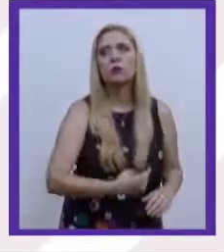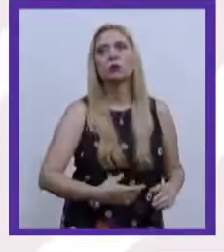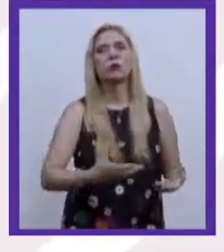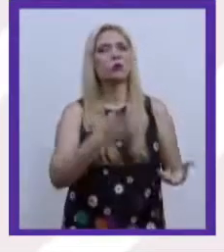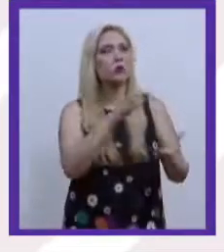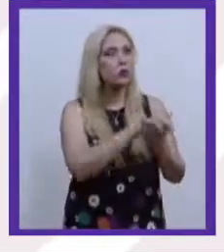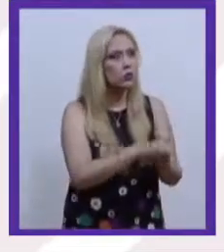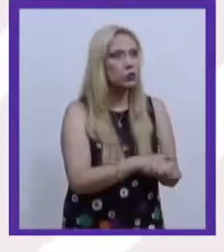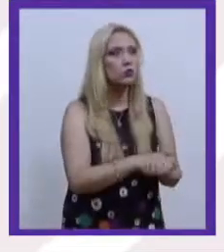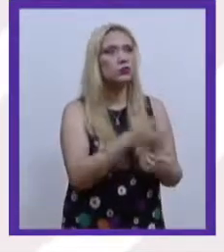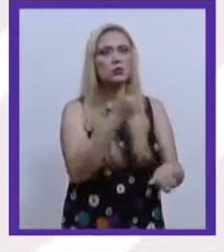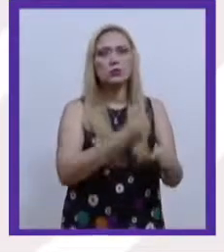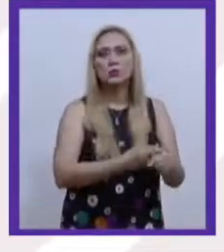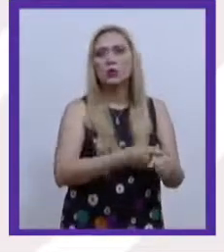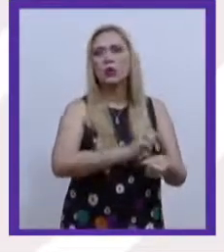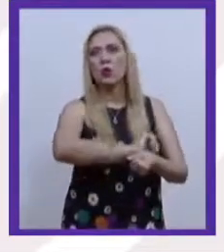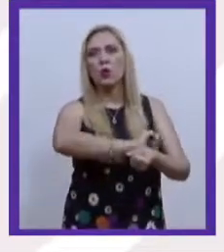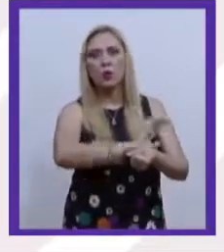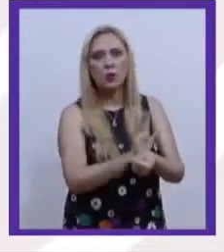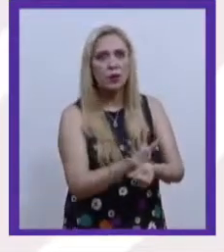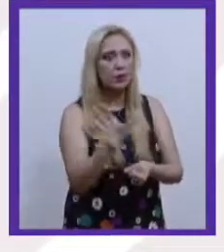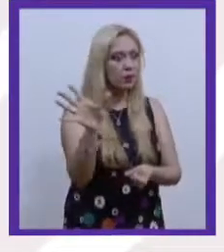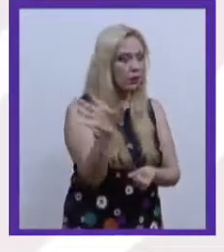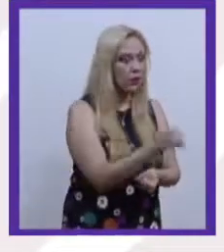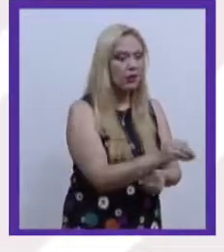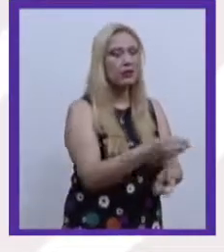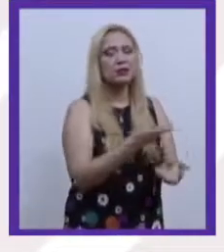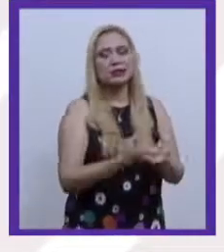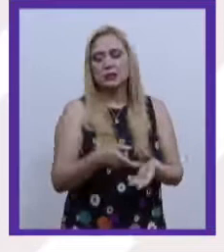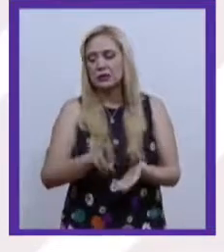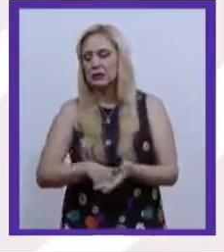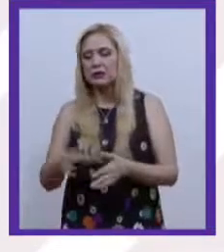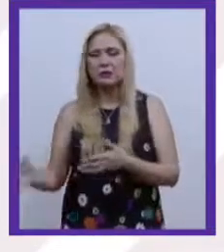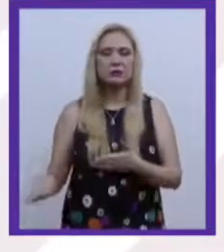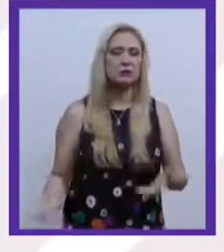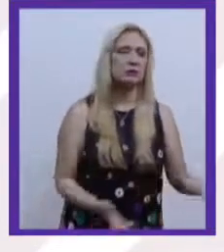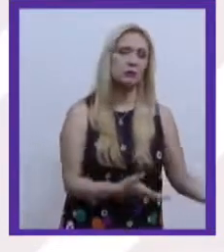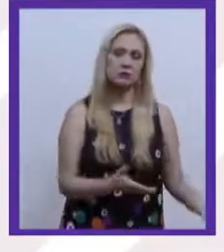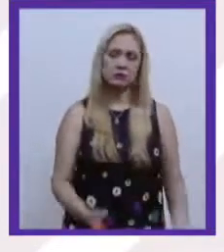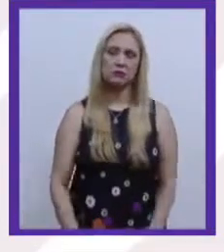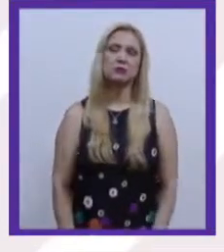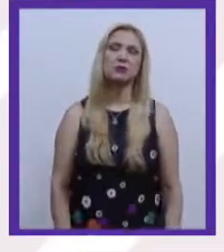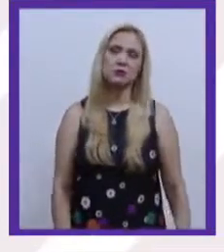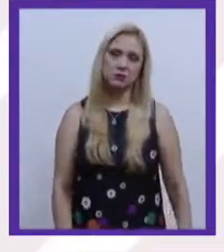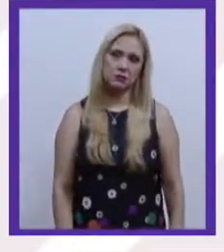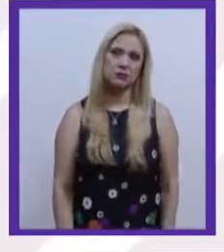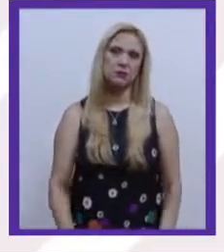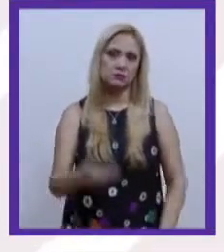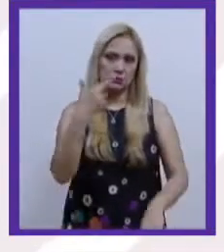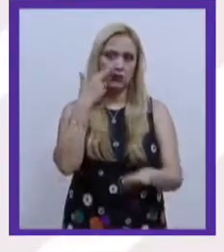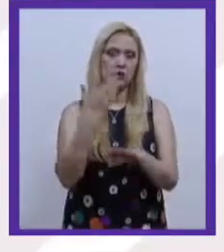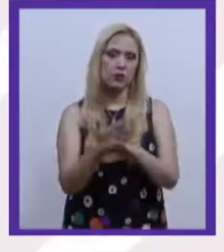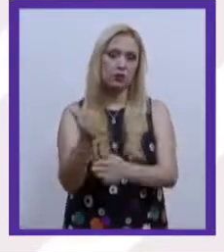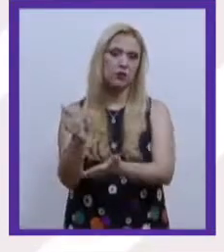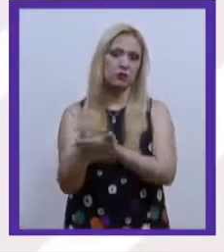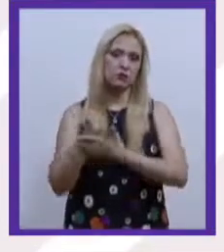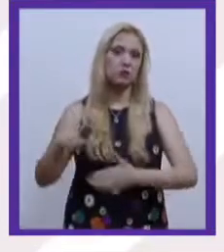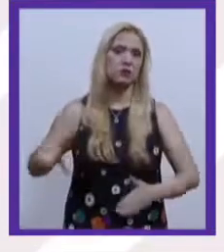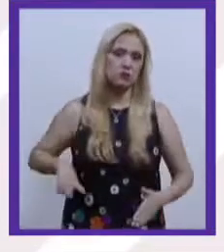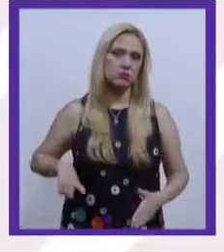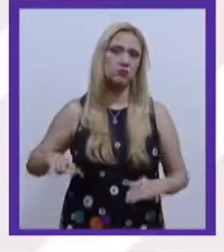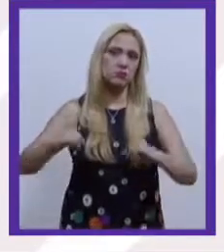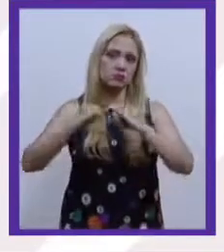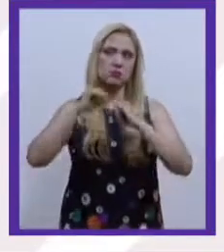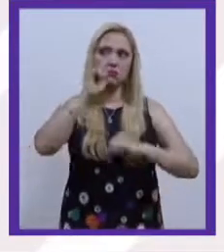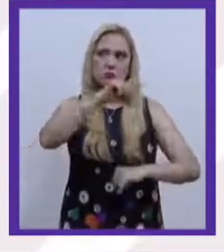pareja enferma de COVID, y bueno, pues muchos trabajos tienen que ser también responsables de esta parte, ¿no? Porque no